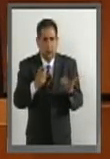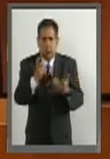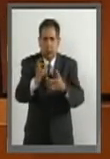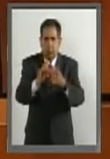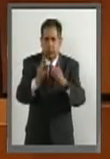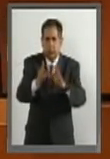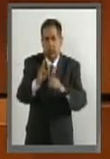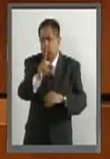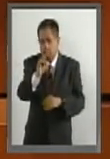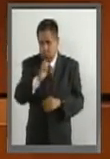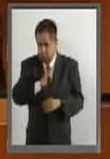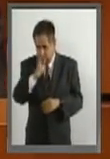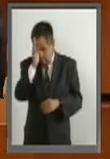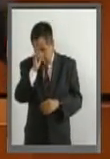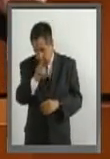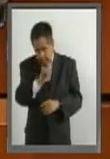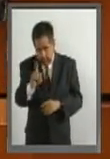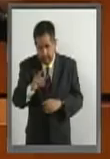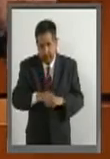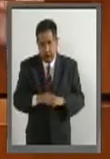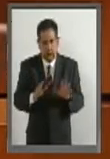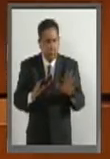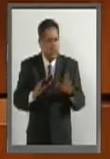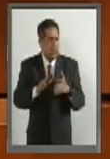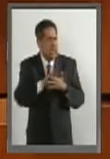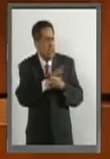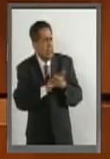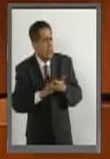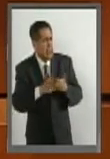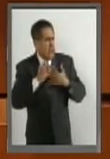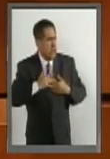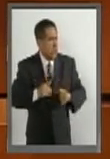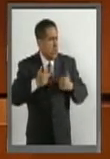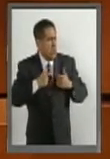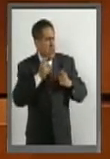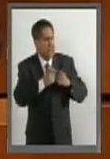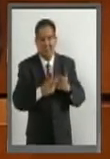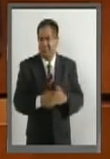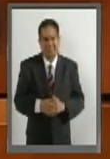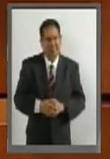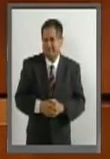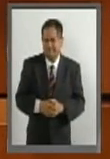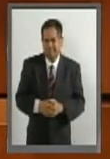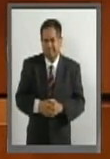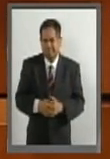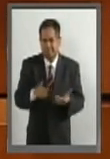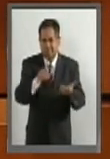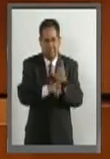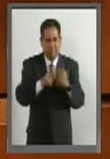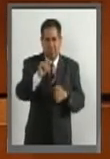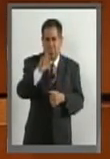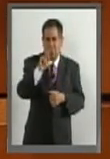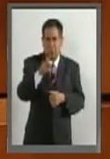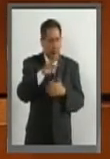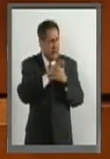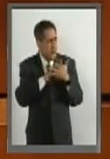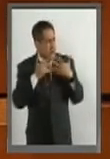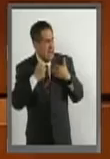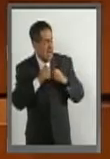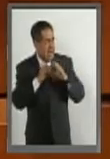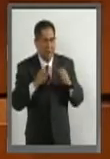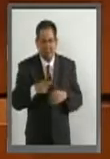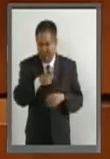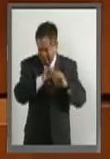no estoy de acuerdo en que es un misterio Trump. Si algo no es Trump, es un misterio. Él